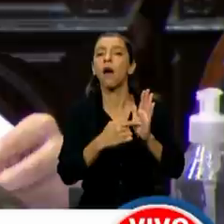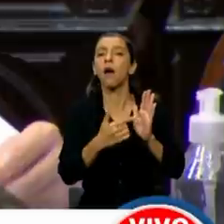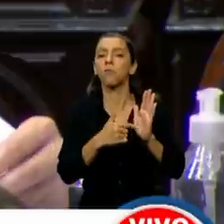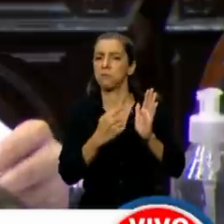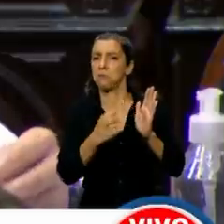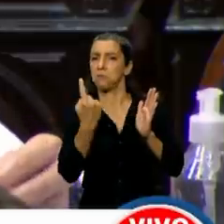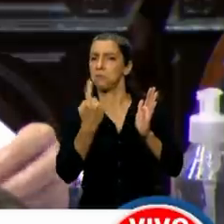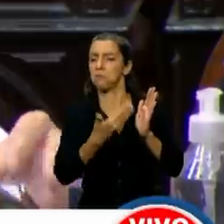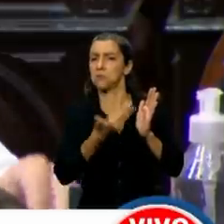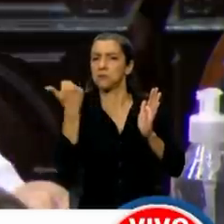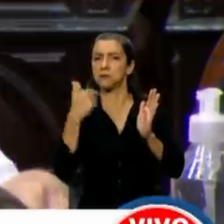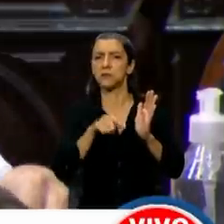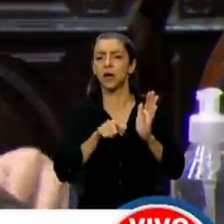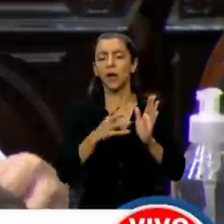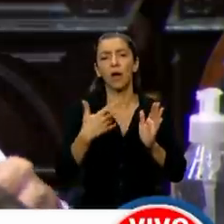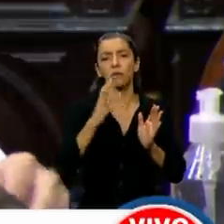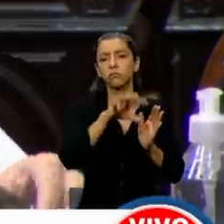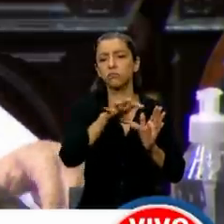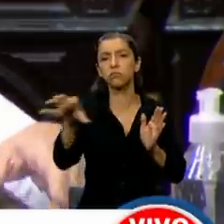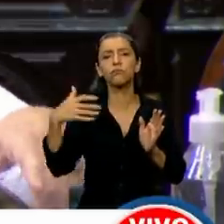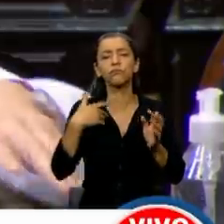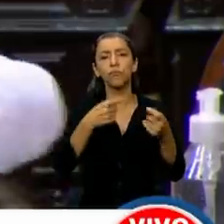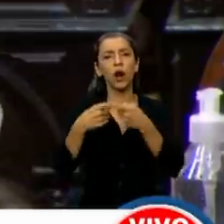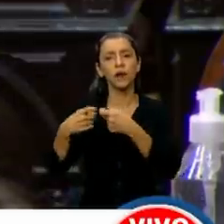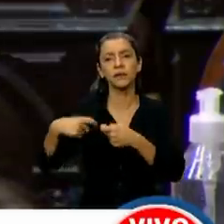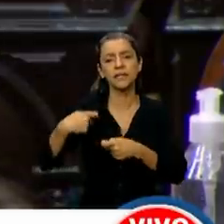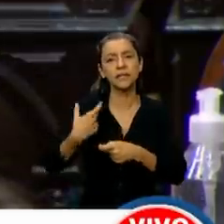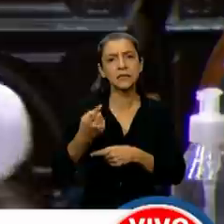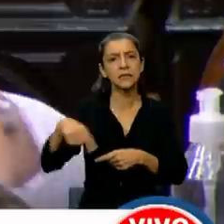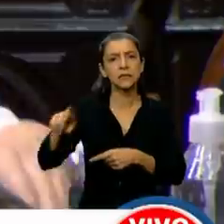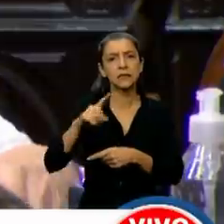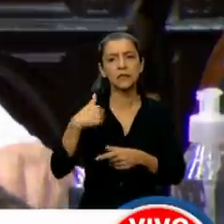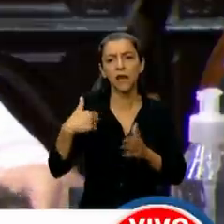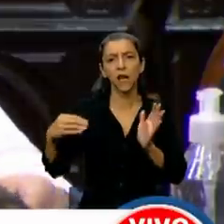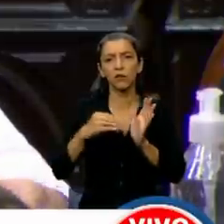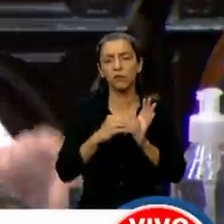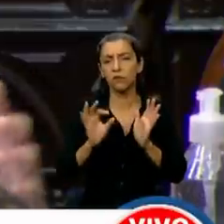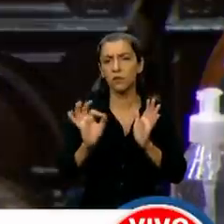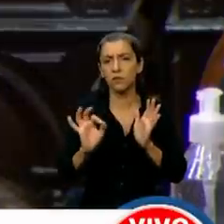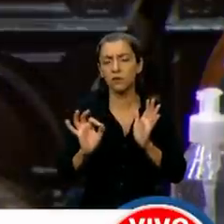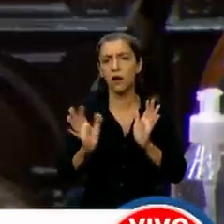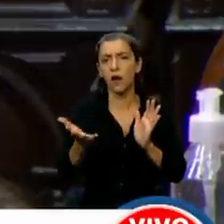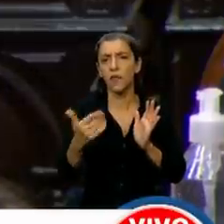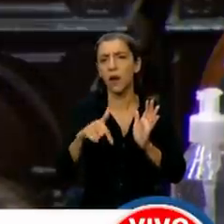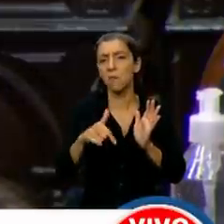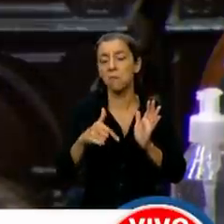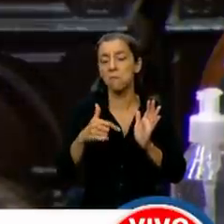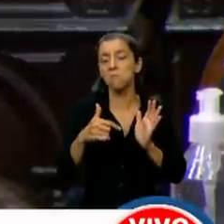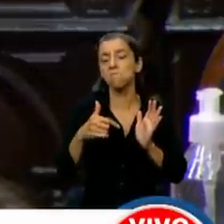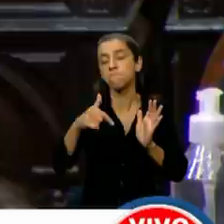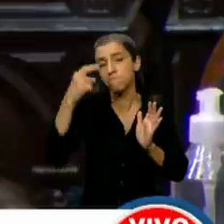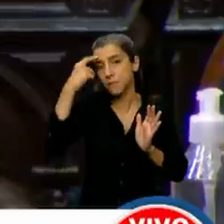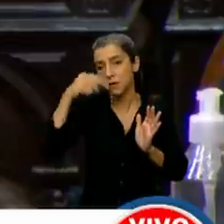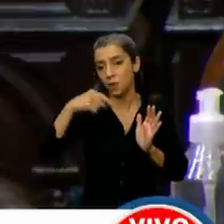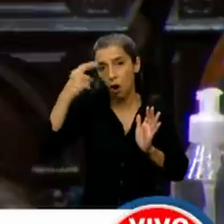sindicales requisito que hoy todavía no no no no se volvió a colocar y creo que ahora con estas proyecciones